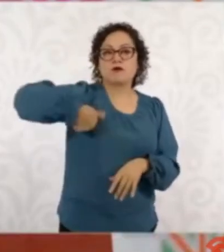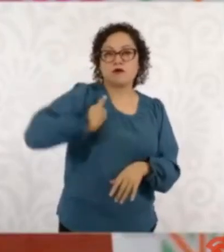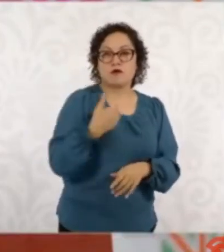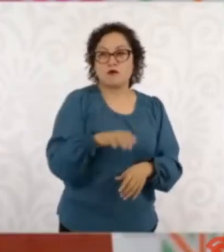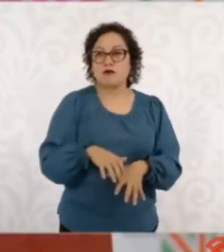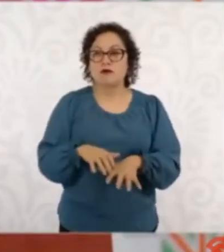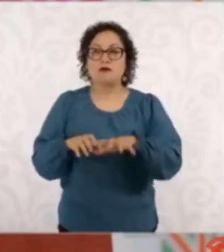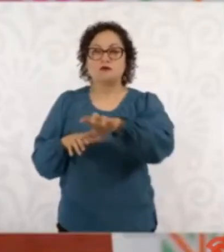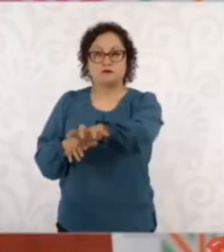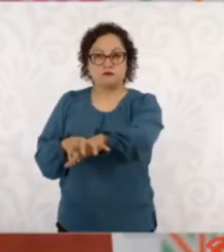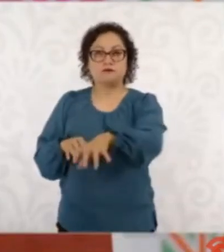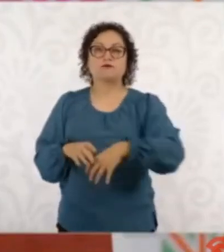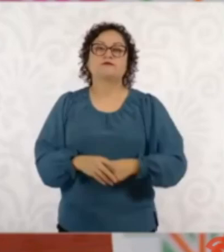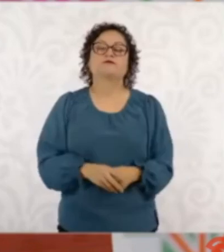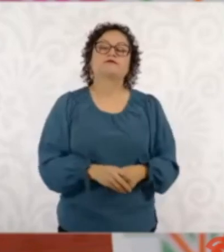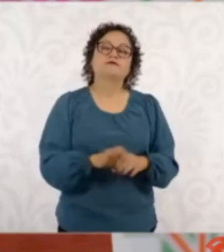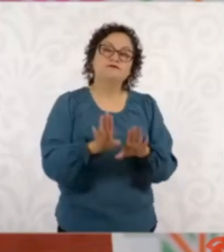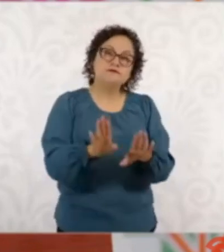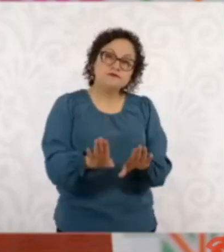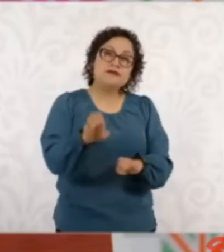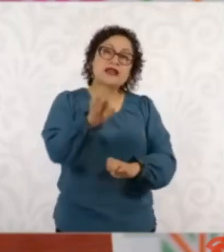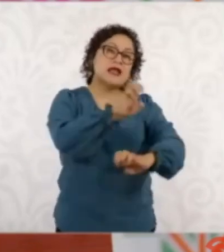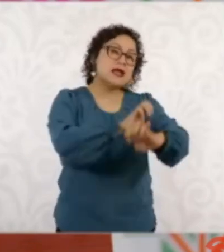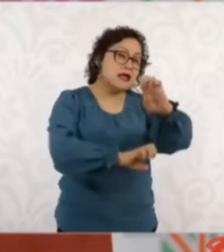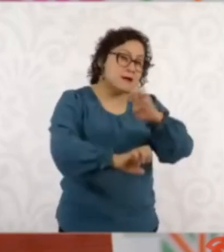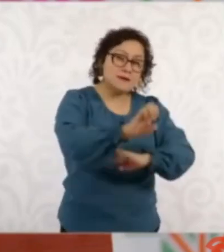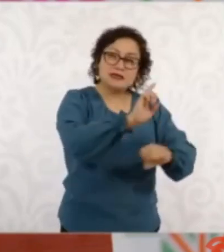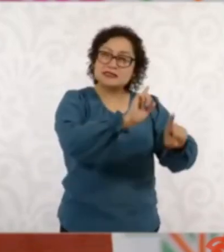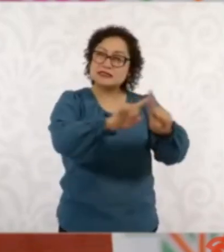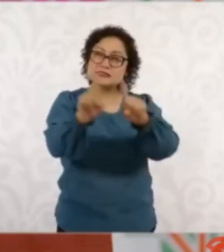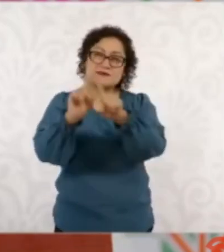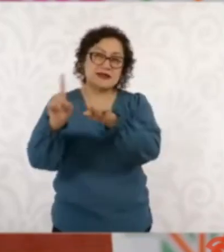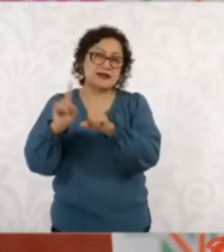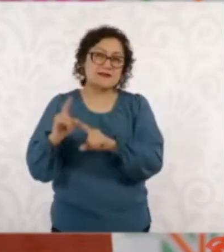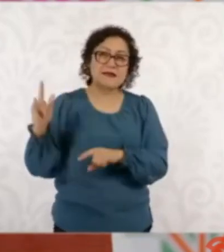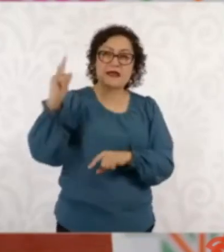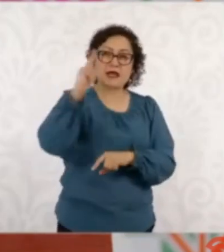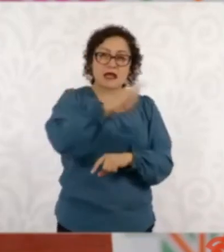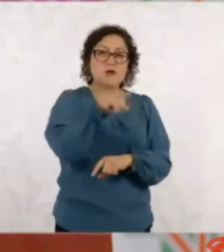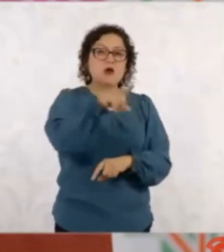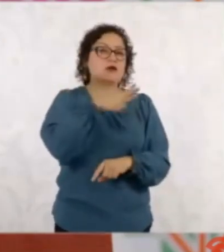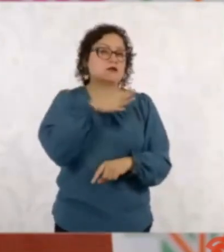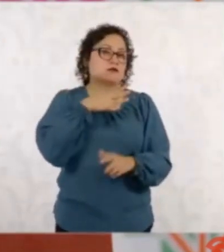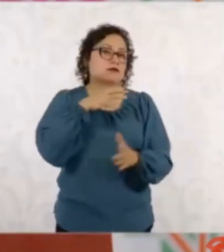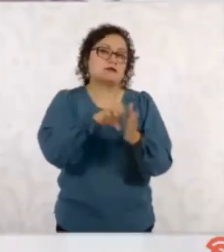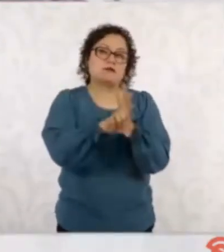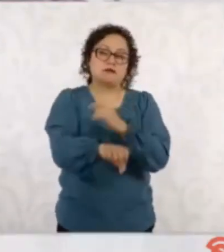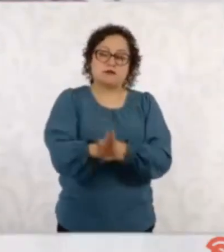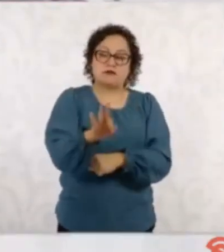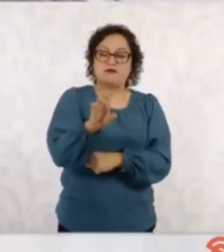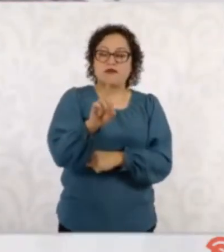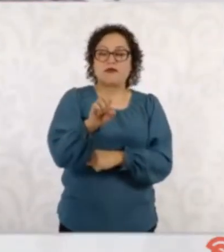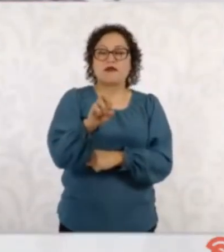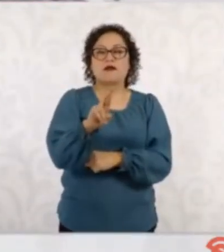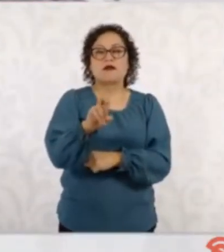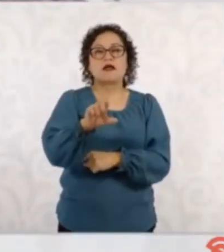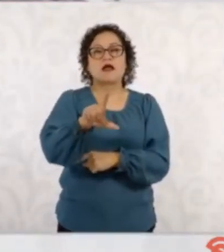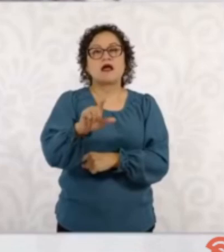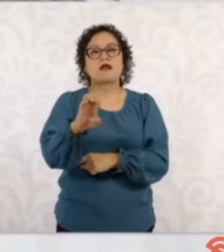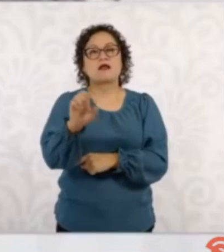que se dedican a esto y empresas, hay muchas empresas que tienen carga. Federal Express, DHL, que